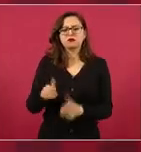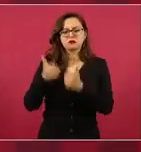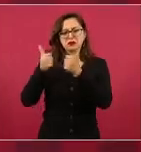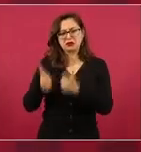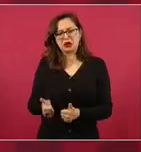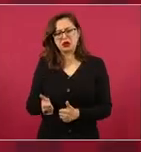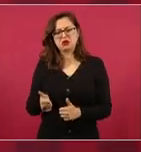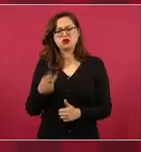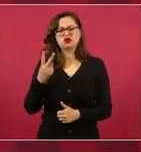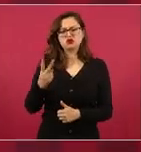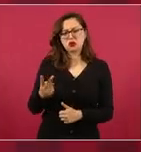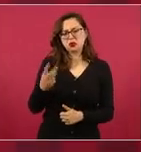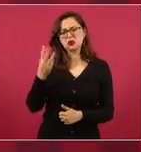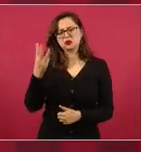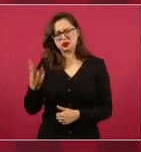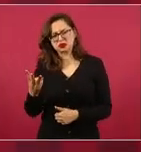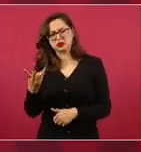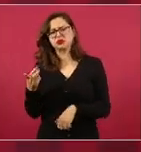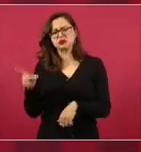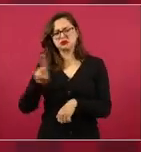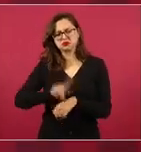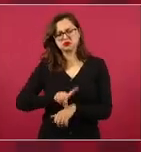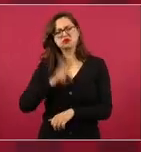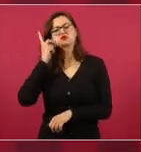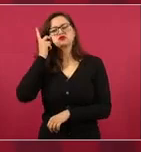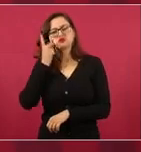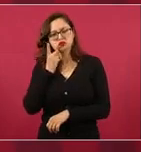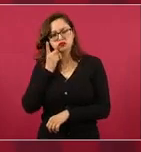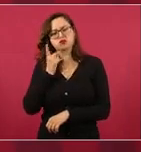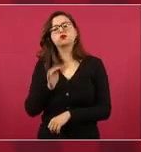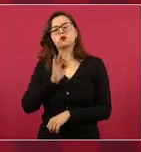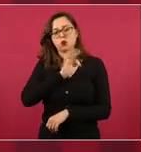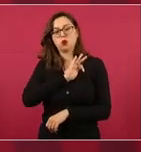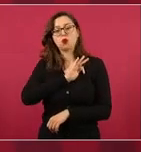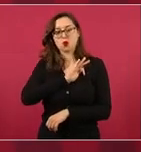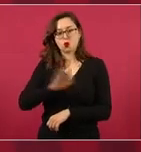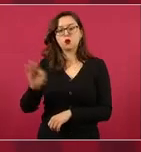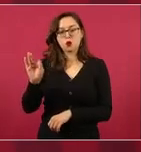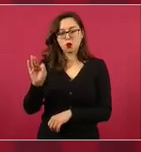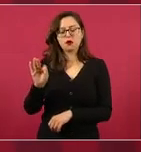2-3 días en la Isla María Madre,